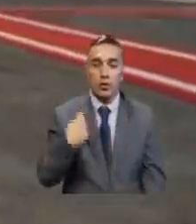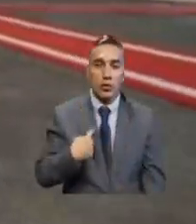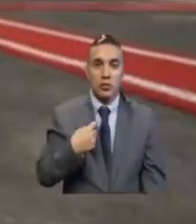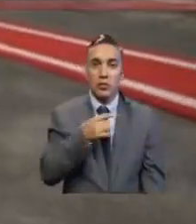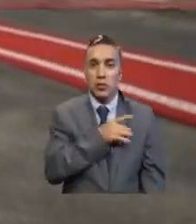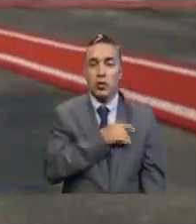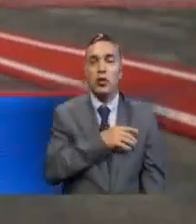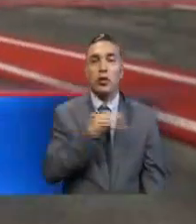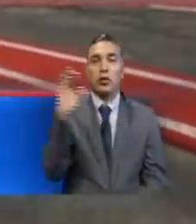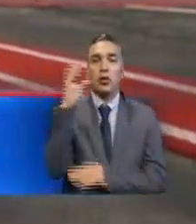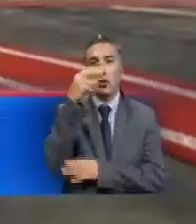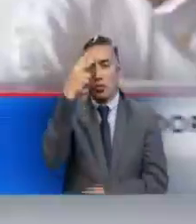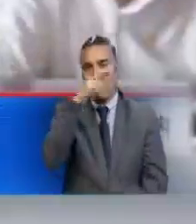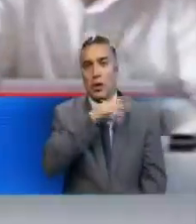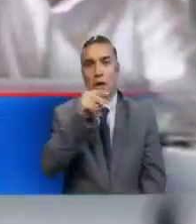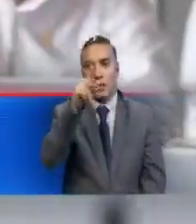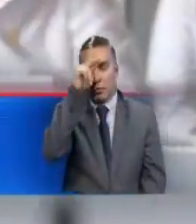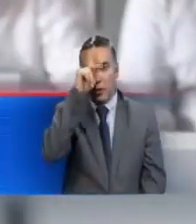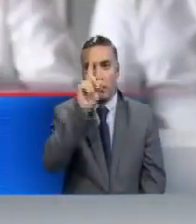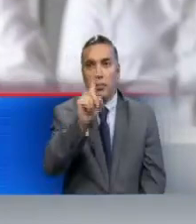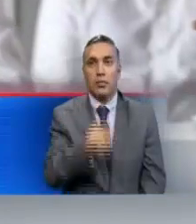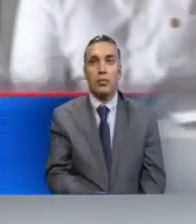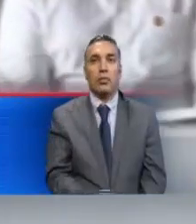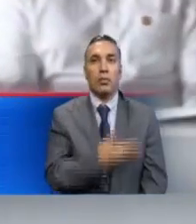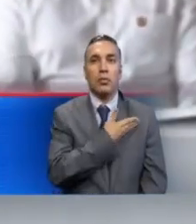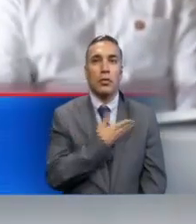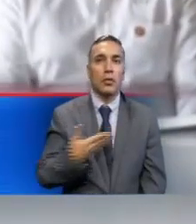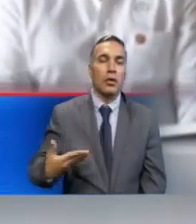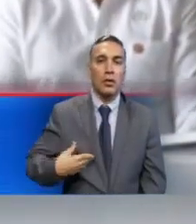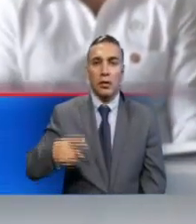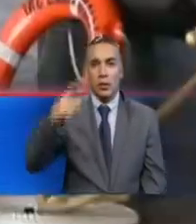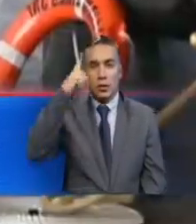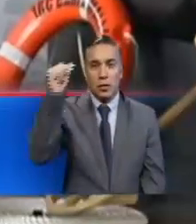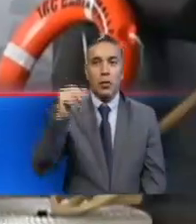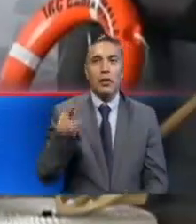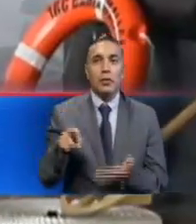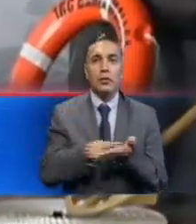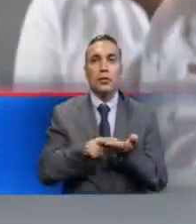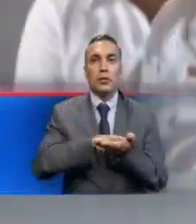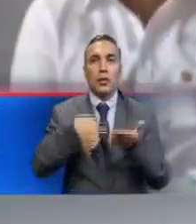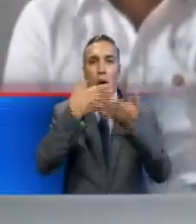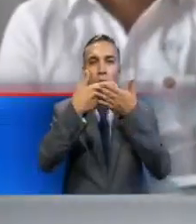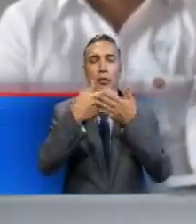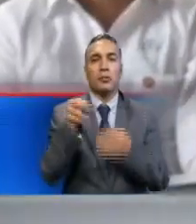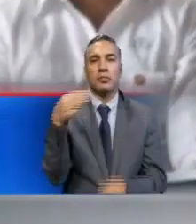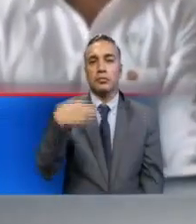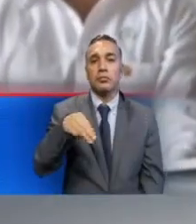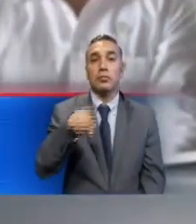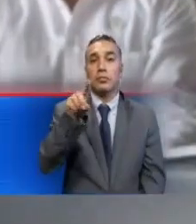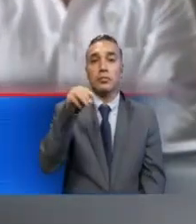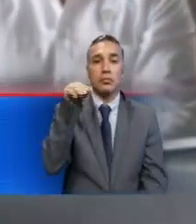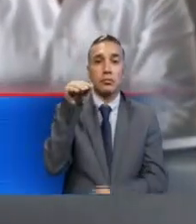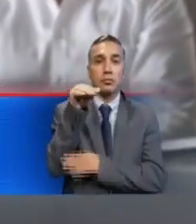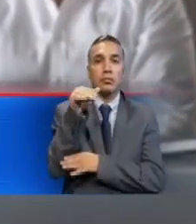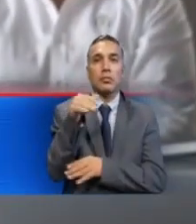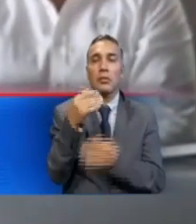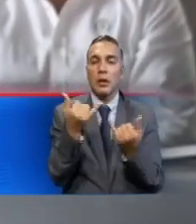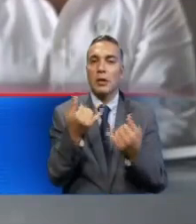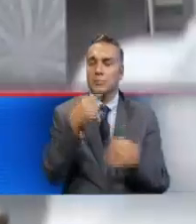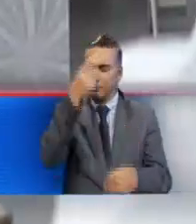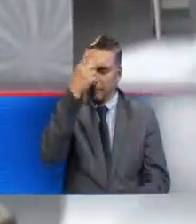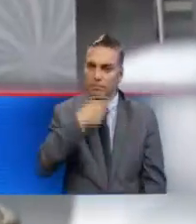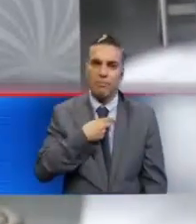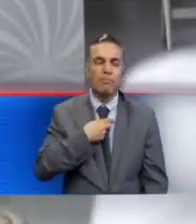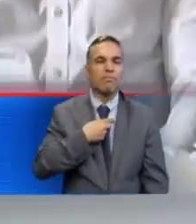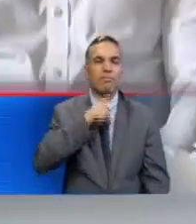Colombia, México y Perú. El presidente Guillermo Lasso dijo en la sesión plenaria de este miércoles que el país quiere avanzar decididamente